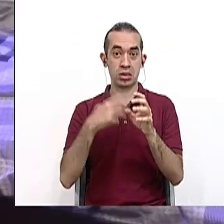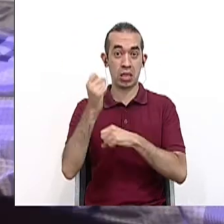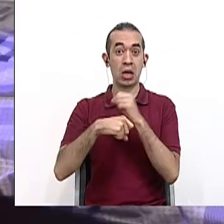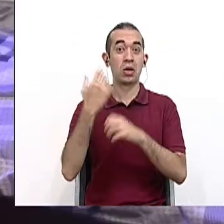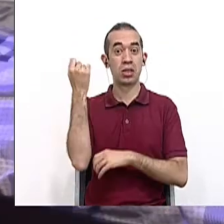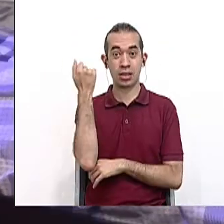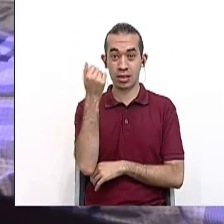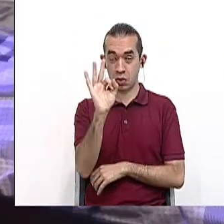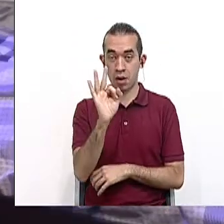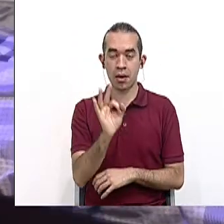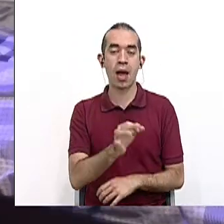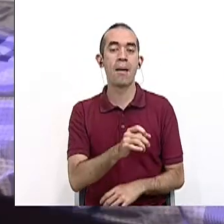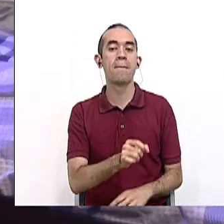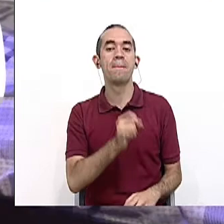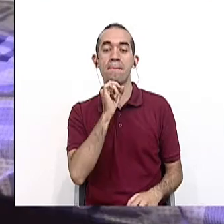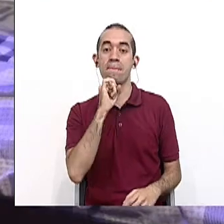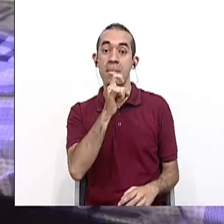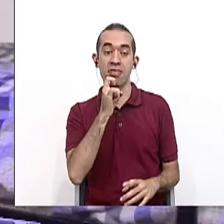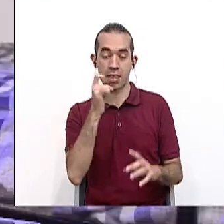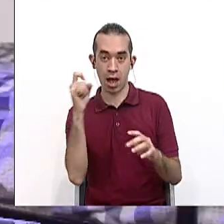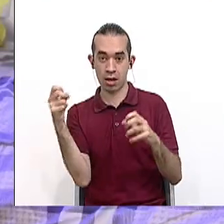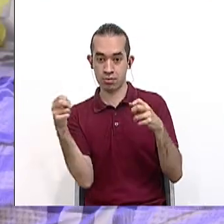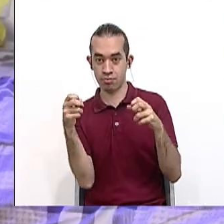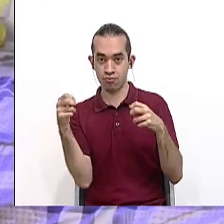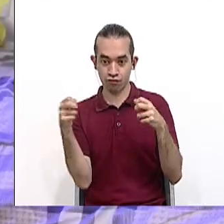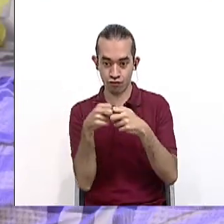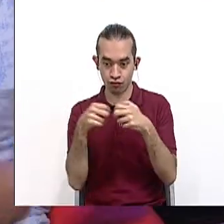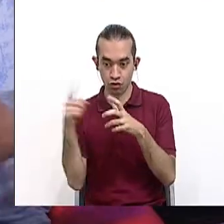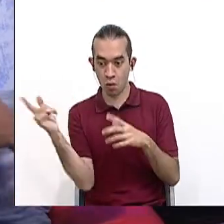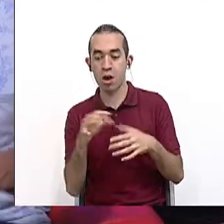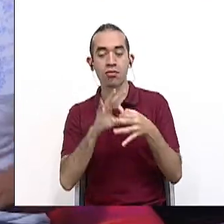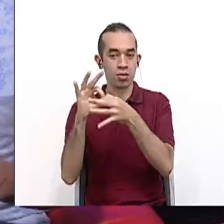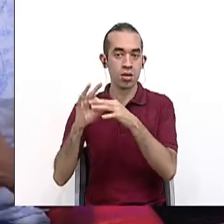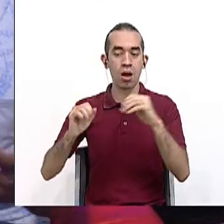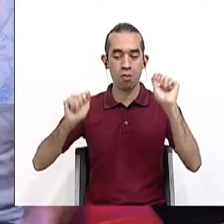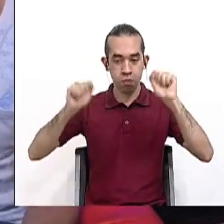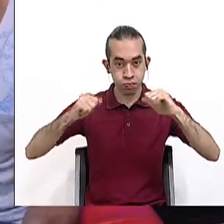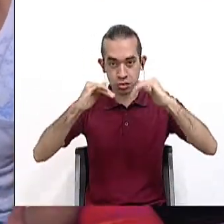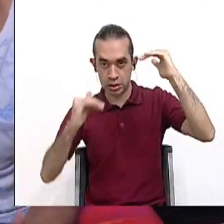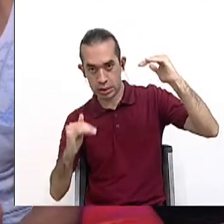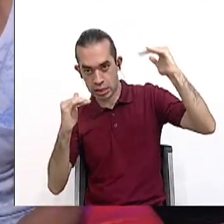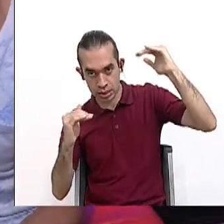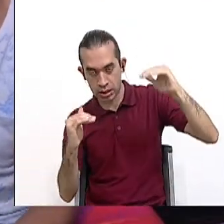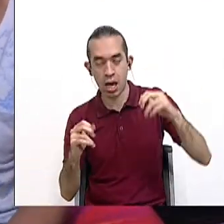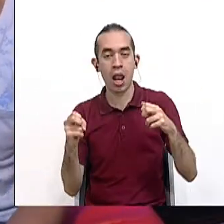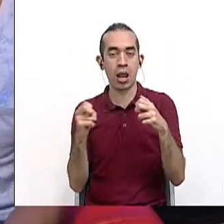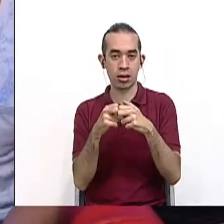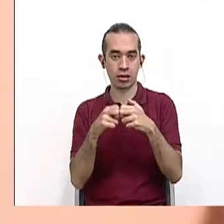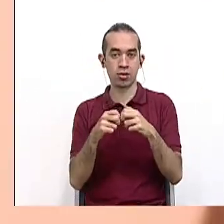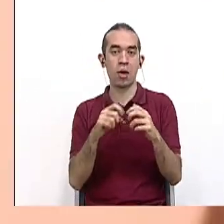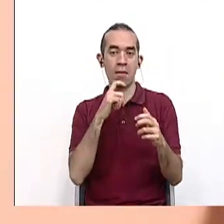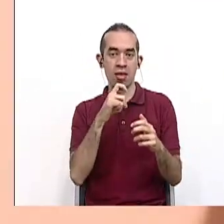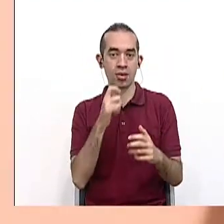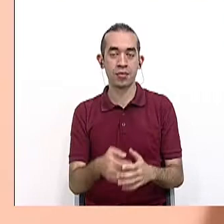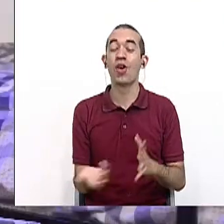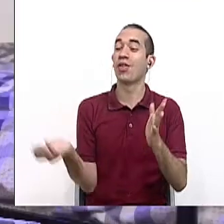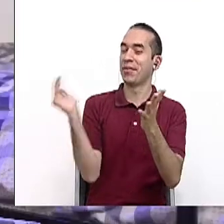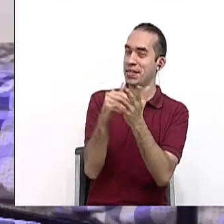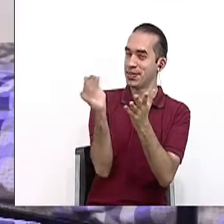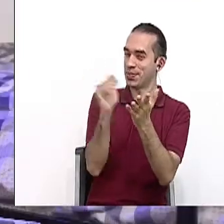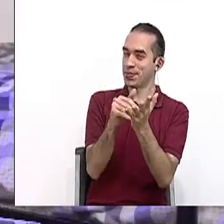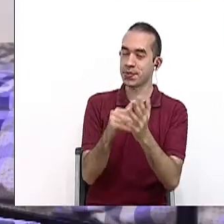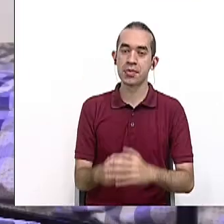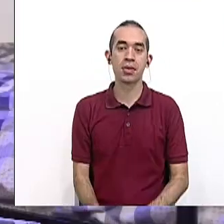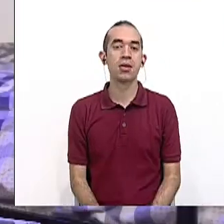un metal era directamente proporcional al voltaje, tensión o diferencia del potencial eléctrico por el metal. Va de nuevo.